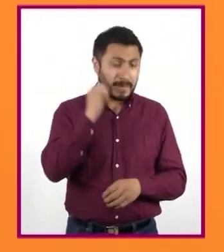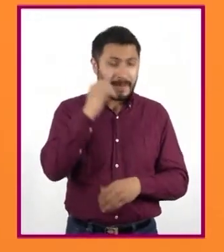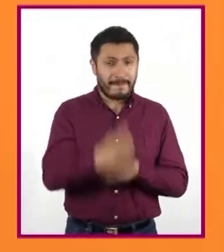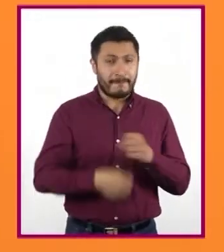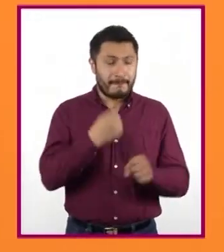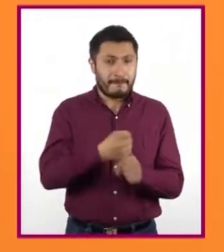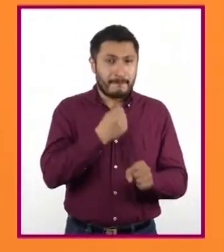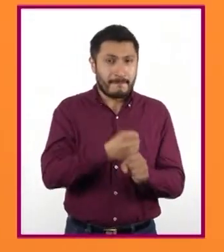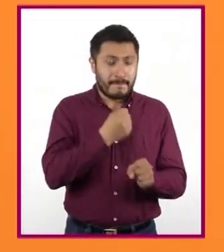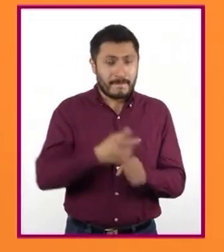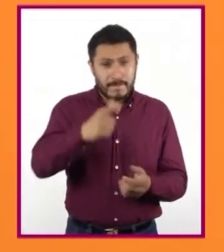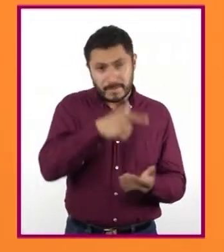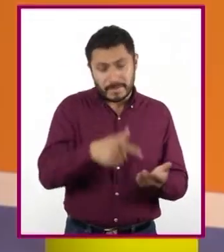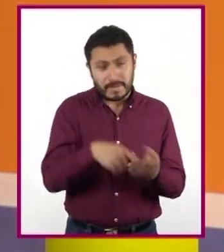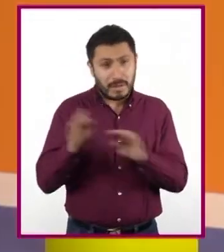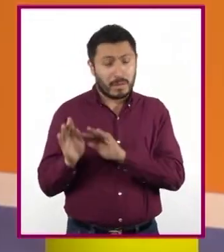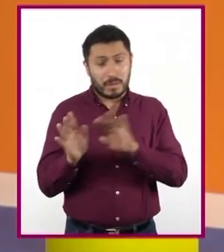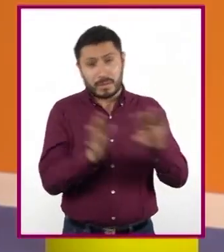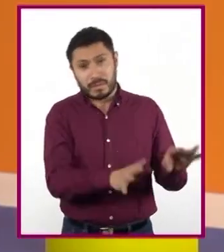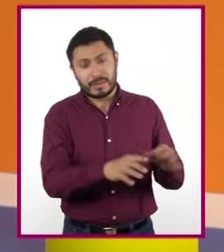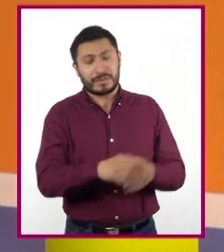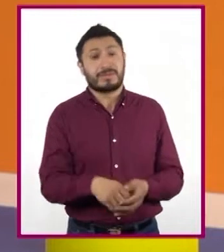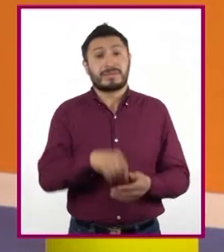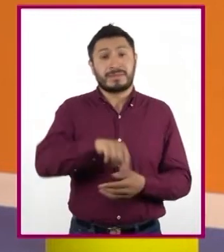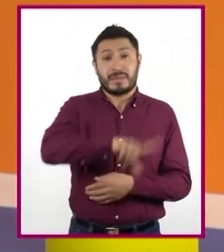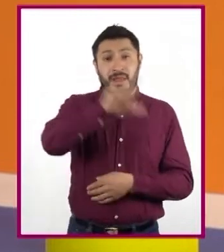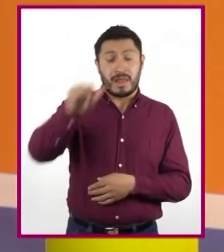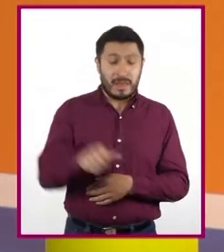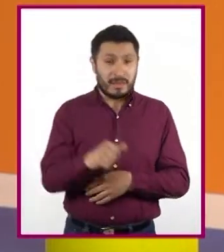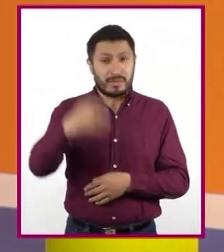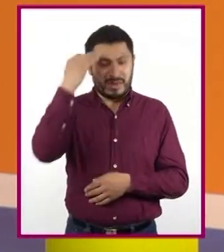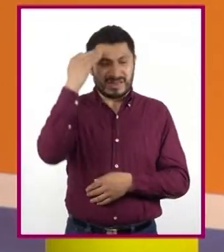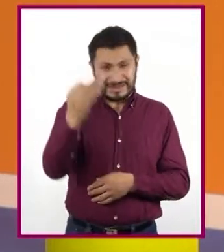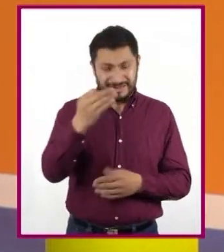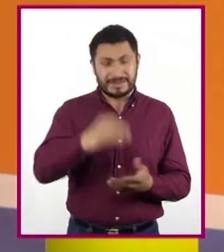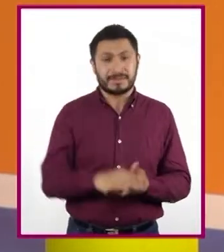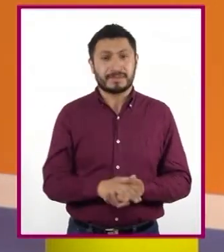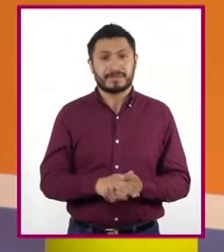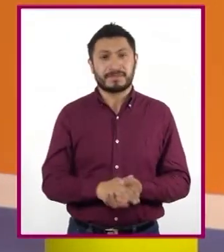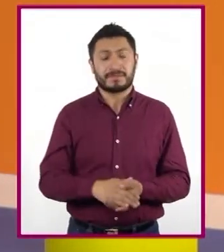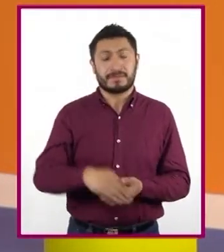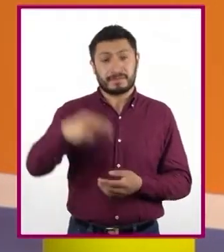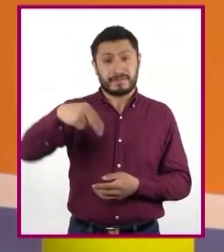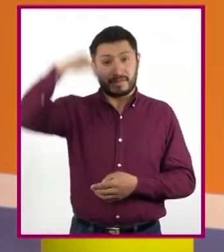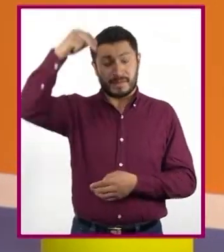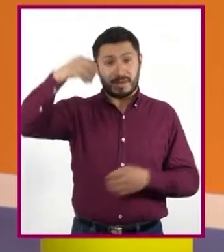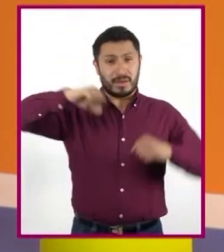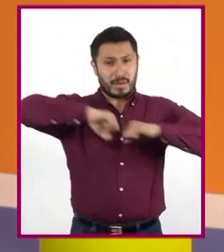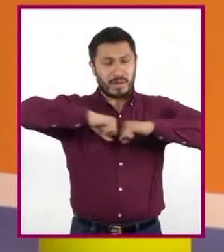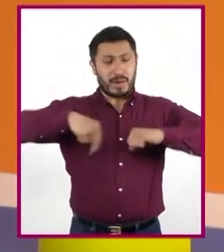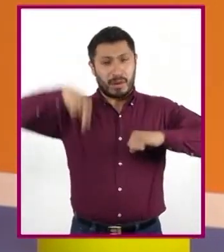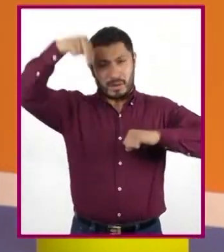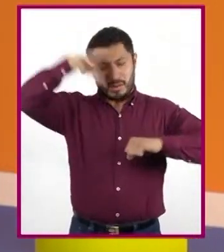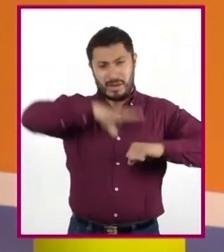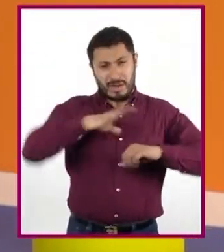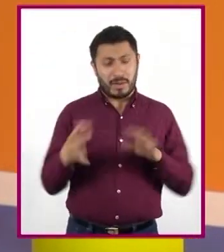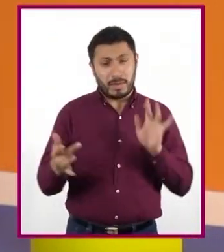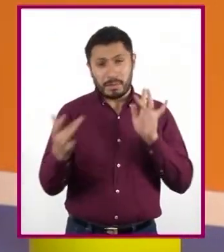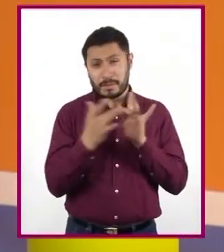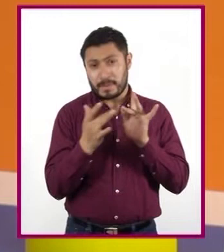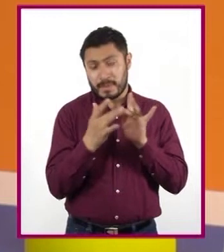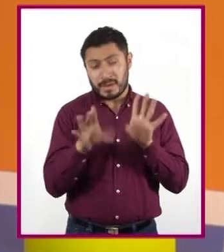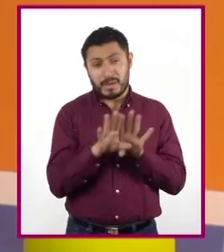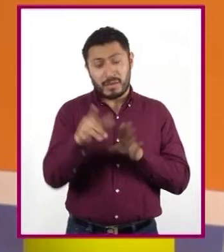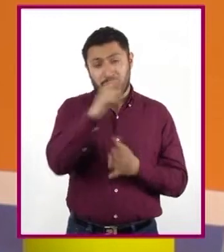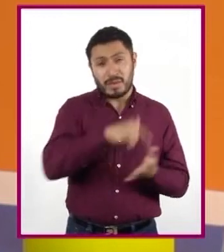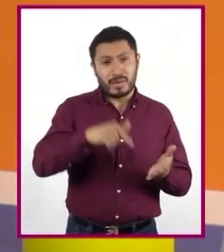todos los asentamientos sedentarios. Para el posclásico tardío, la frontera norte del área mesoamericana coincidía con la del área en